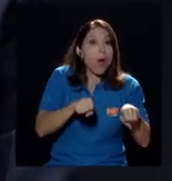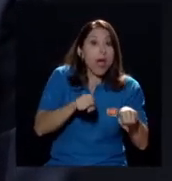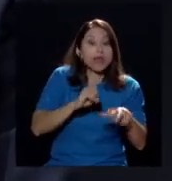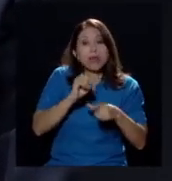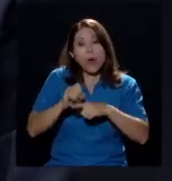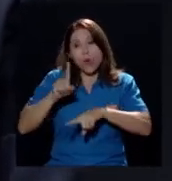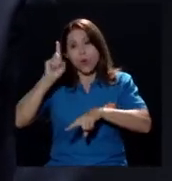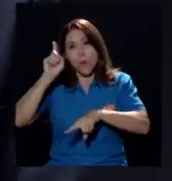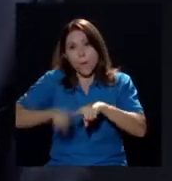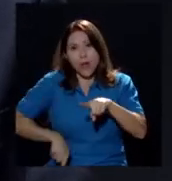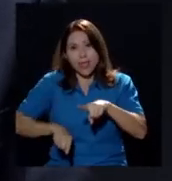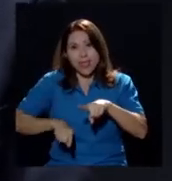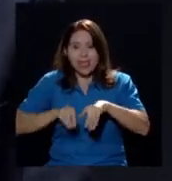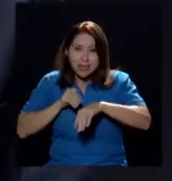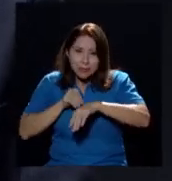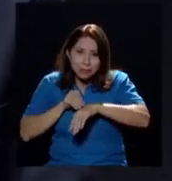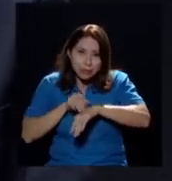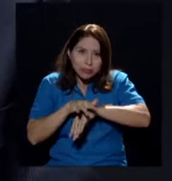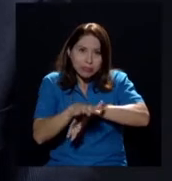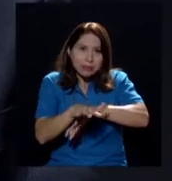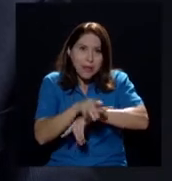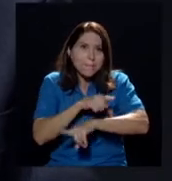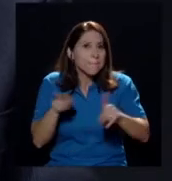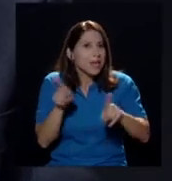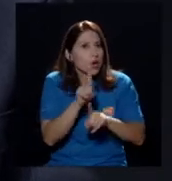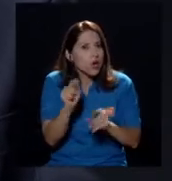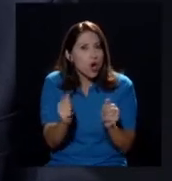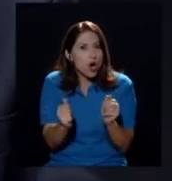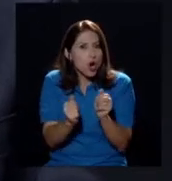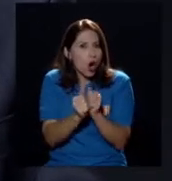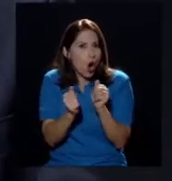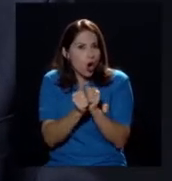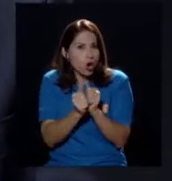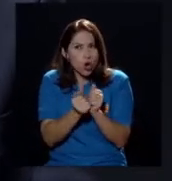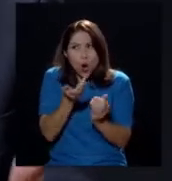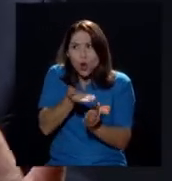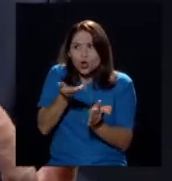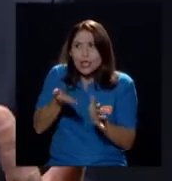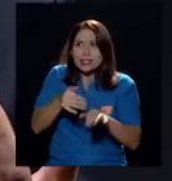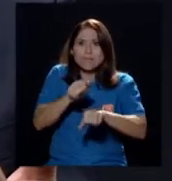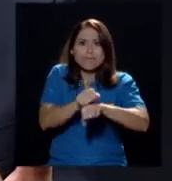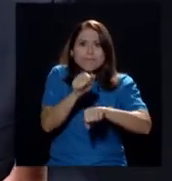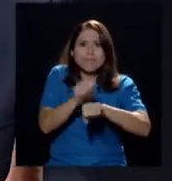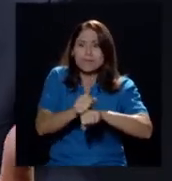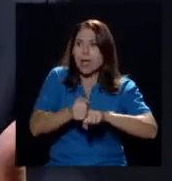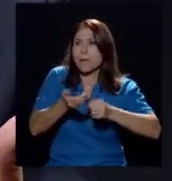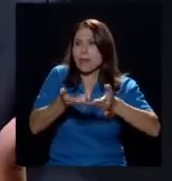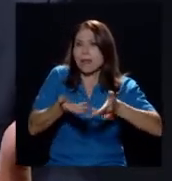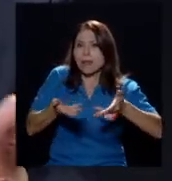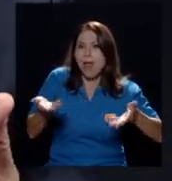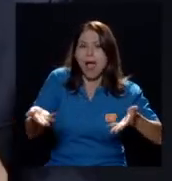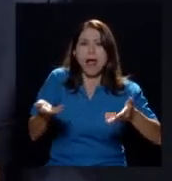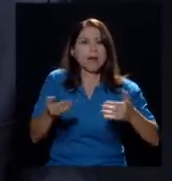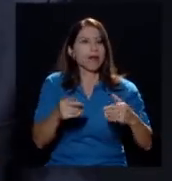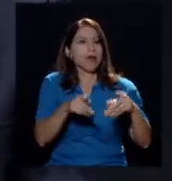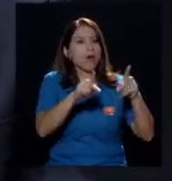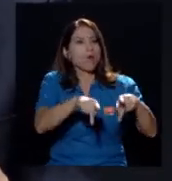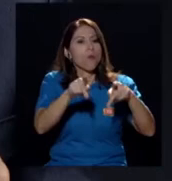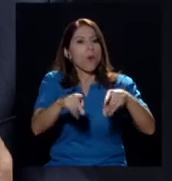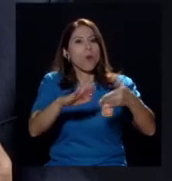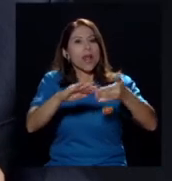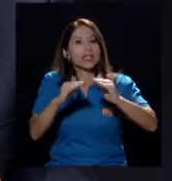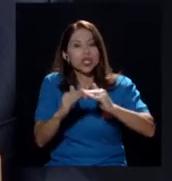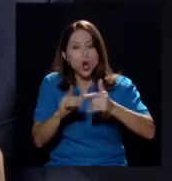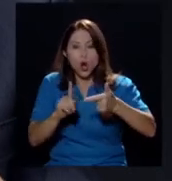no a partir del peso específico de lo material ya vence población podría militar